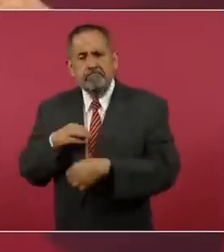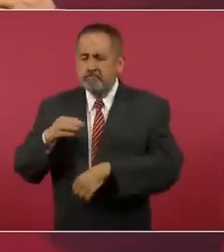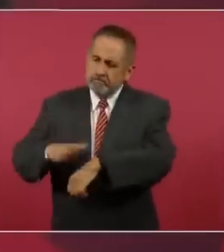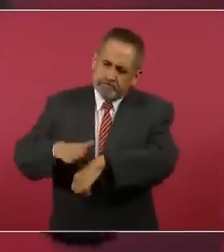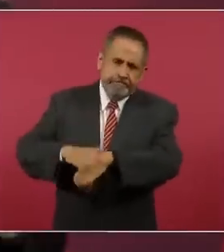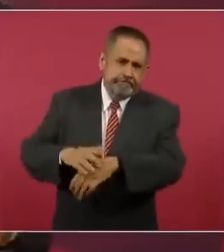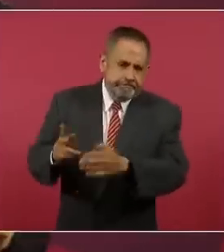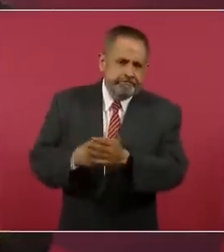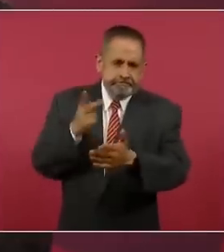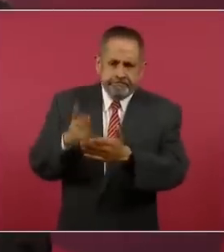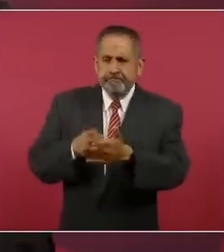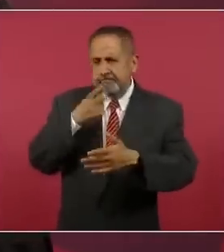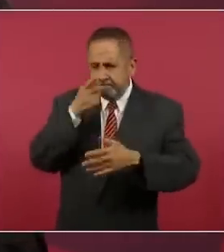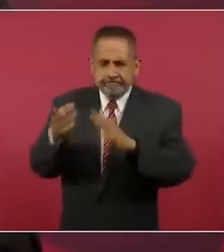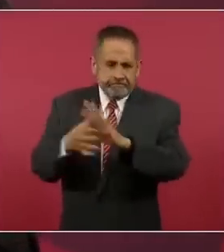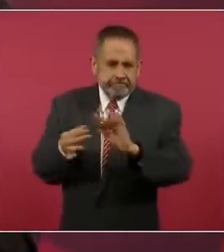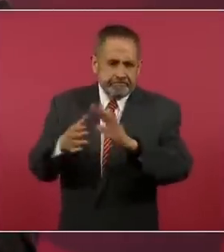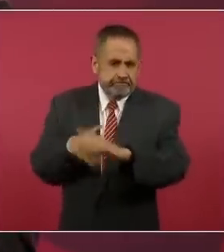insistiendo